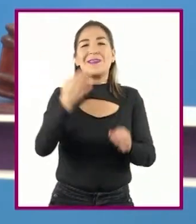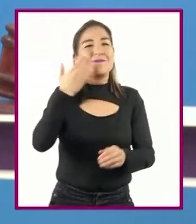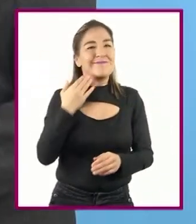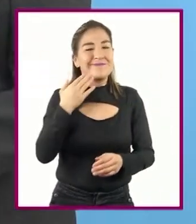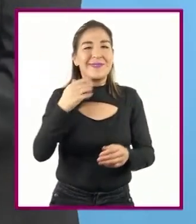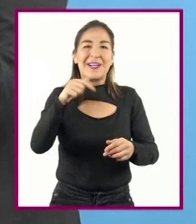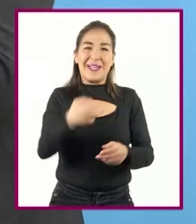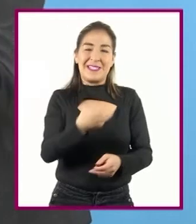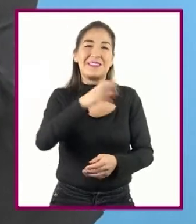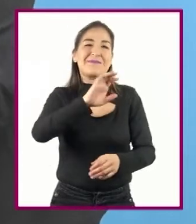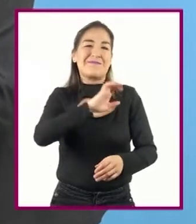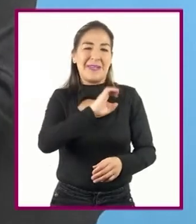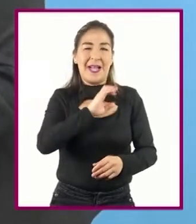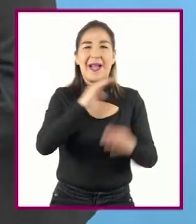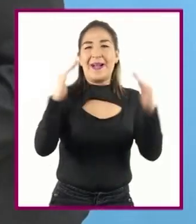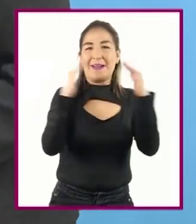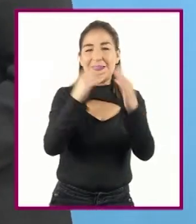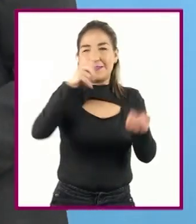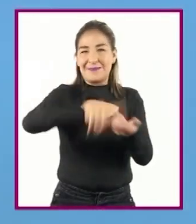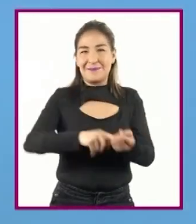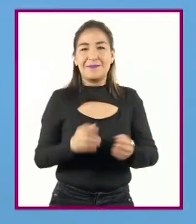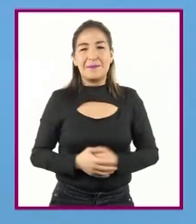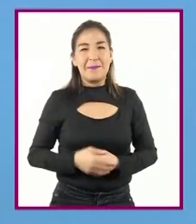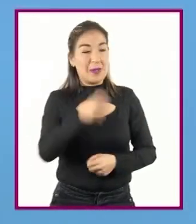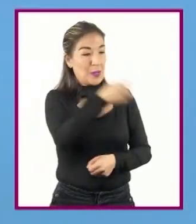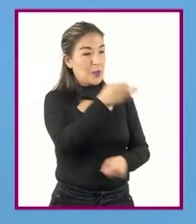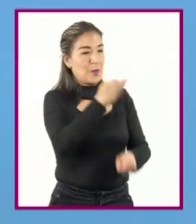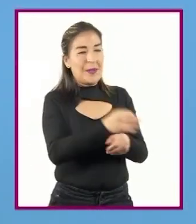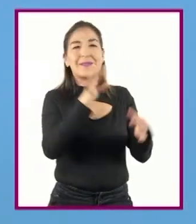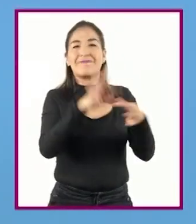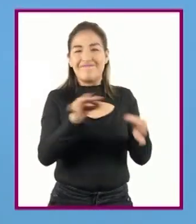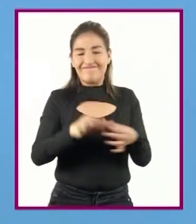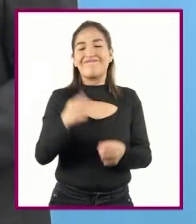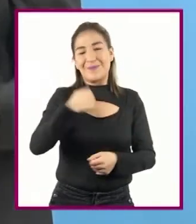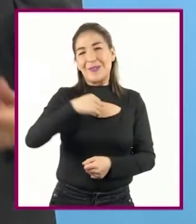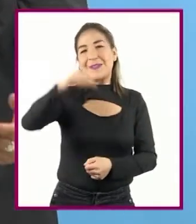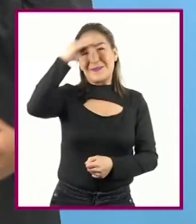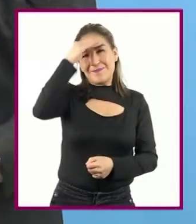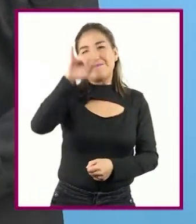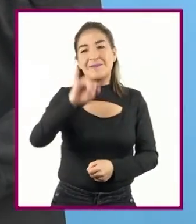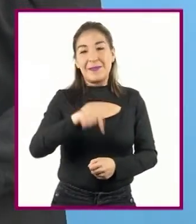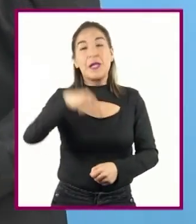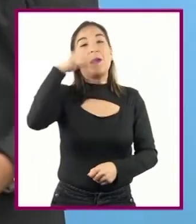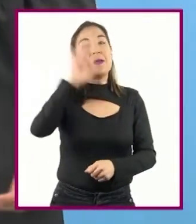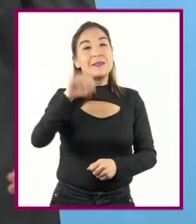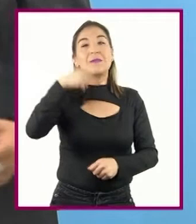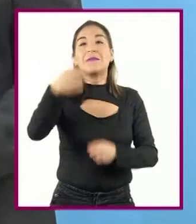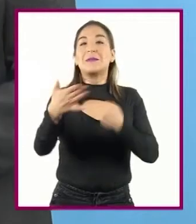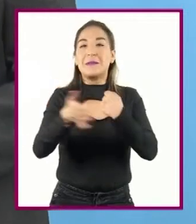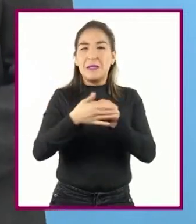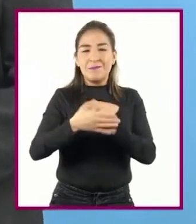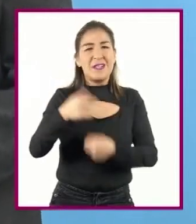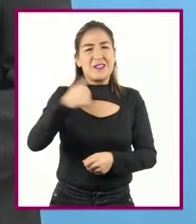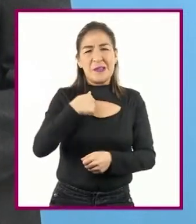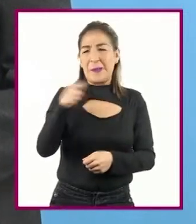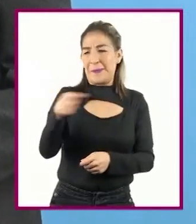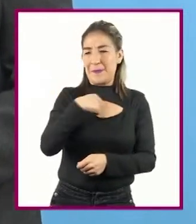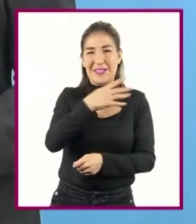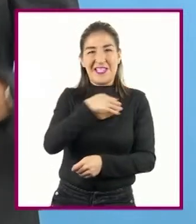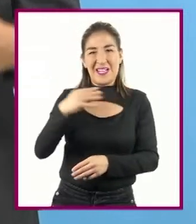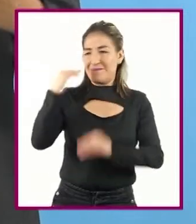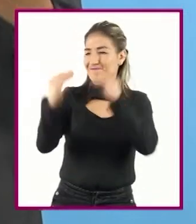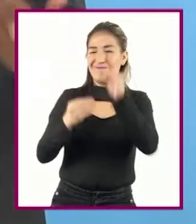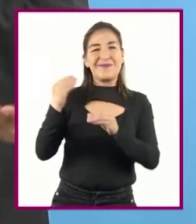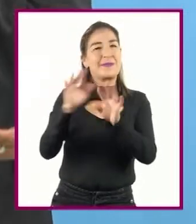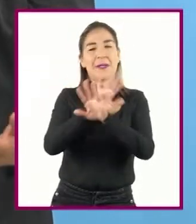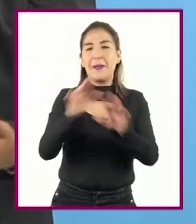hogar. Lo que has expuesto me ha hecho reflexionar. La próxima vez no discutiré con mi hija,